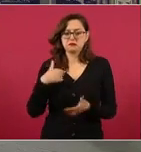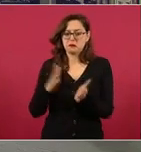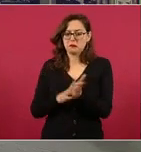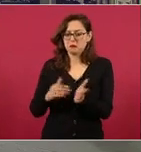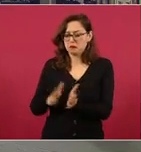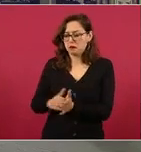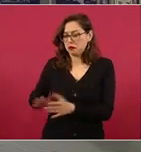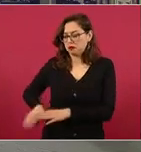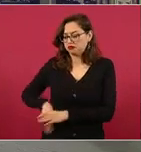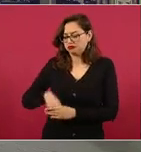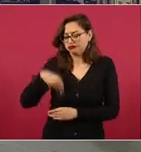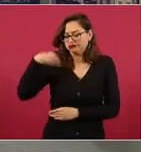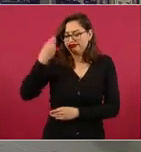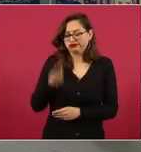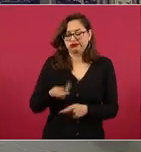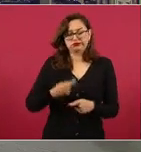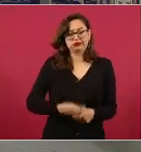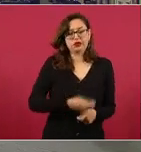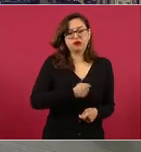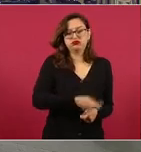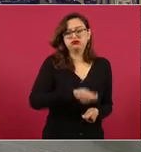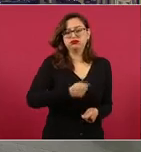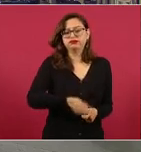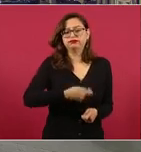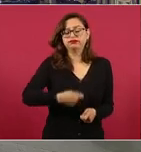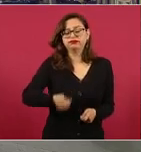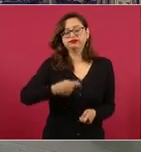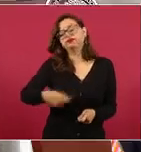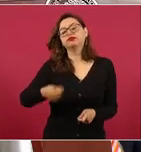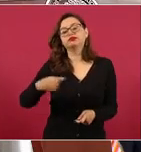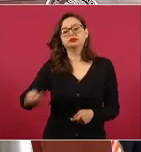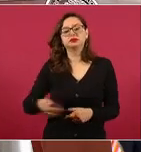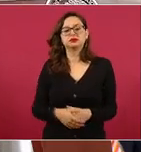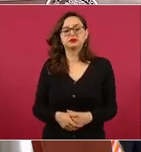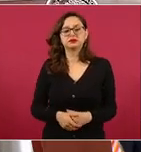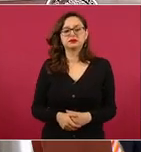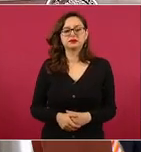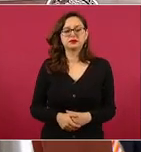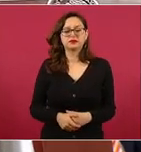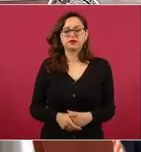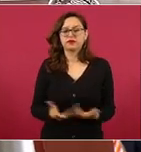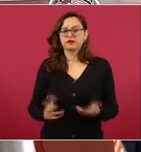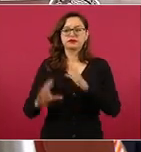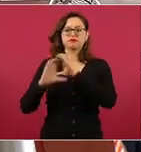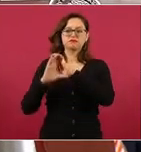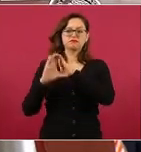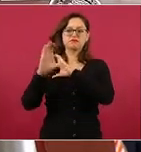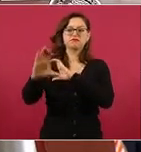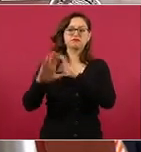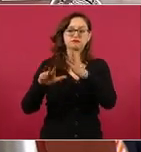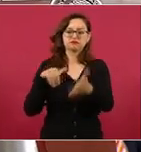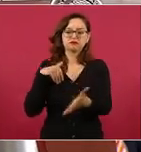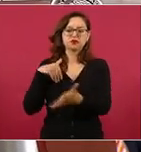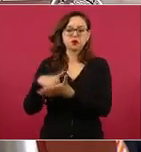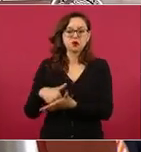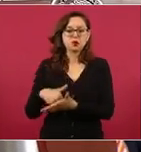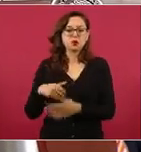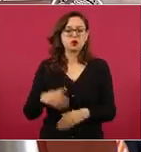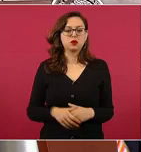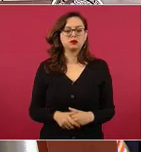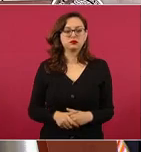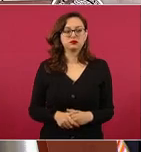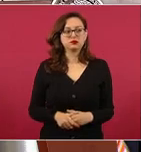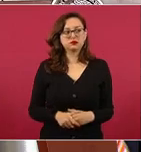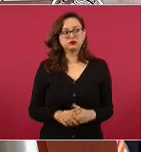en la parada Villahermosa, en el camión de los urbanos, y le pedía yo